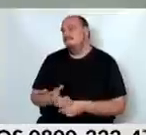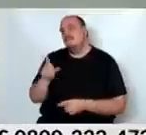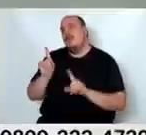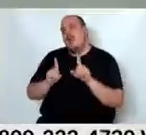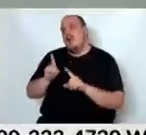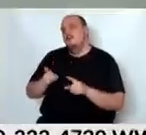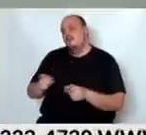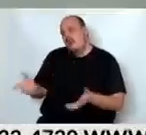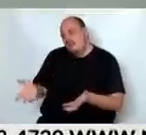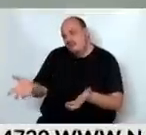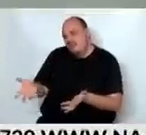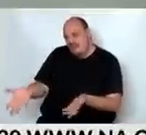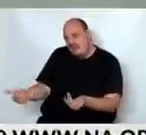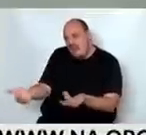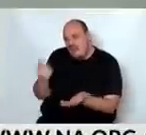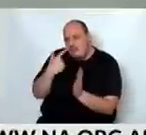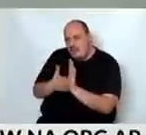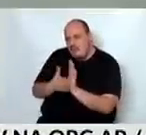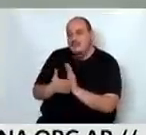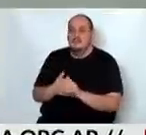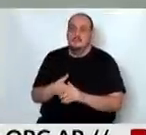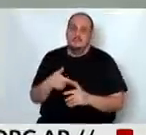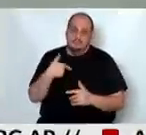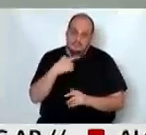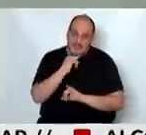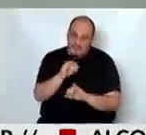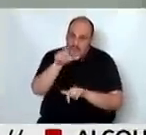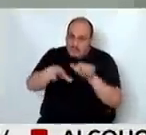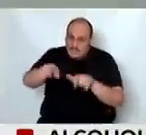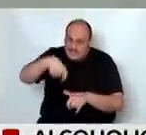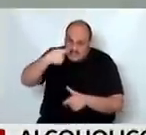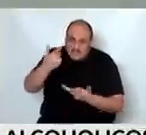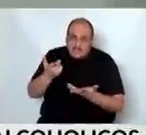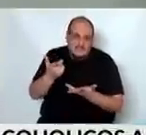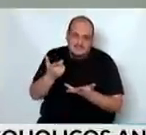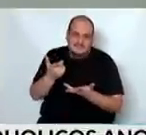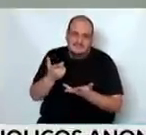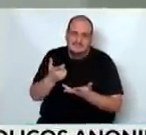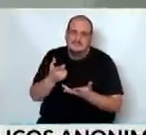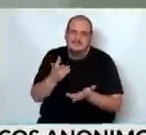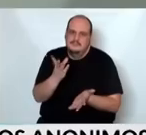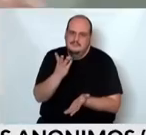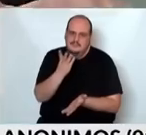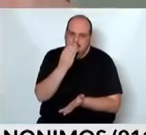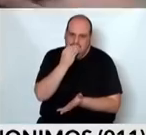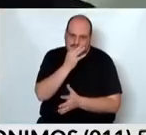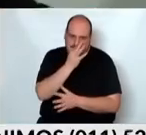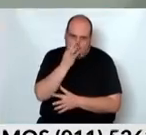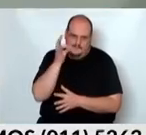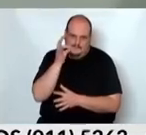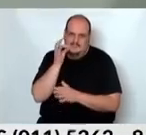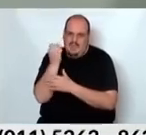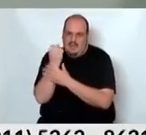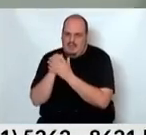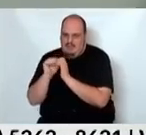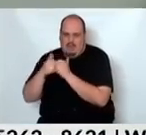Claro. Es más, yo los invito a todos aquellos que consumen y que creen que cierren la boca y que lo hagan callado puertas adentro,